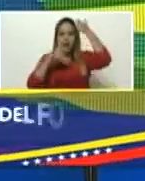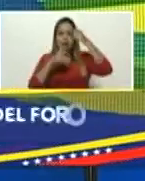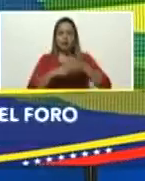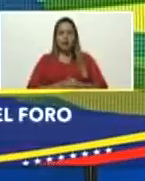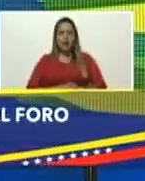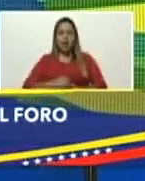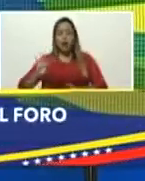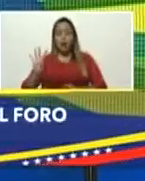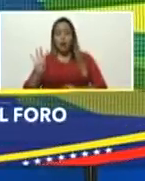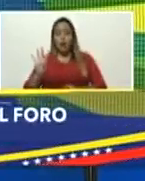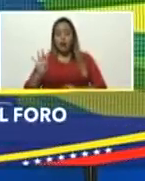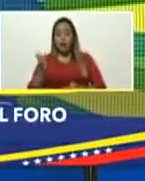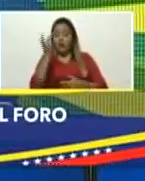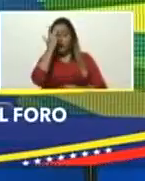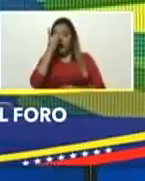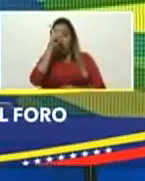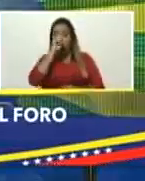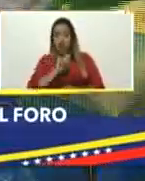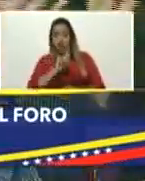de febrero de 1992.